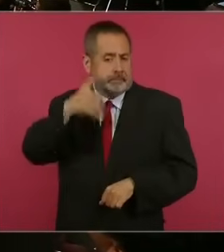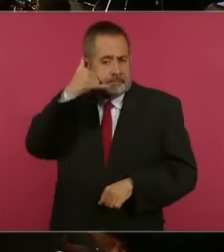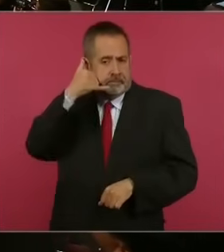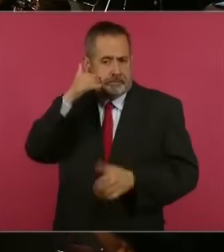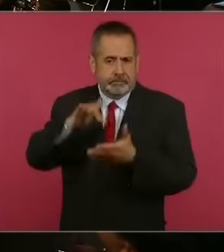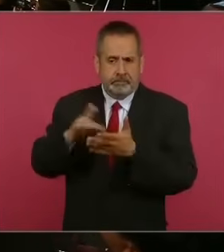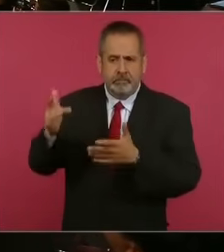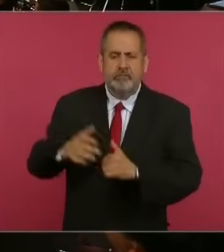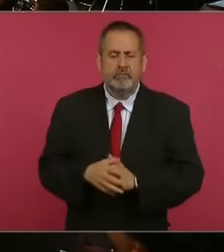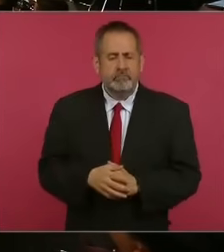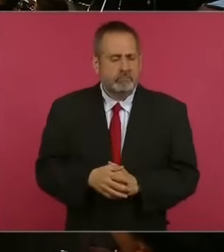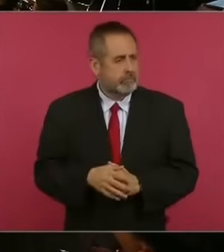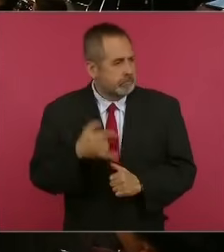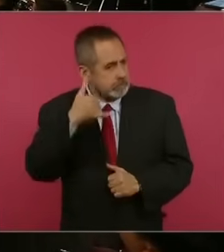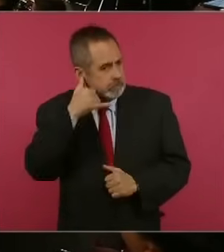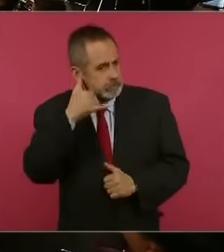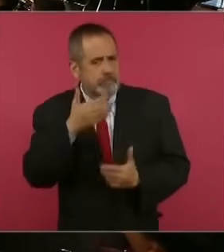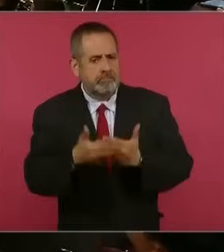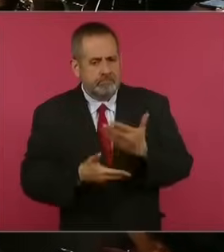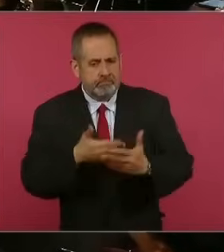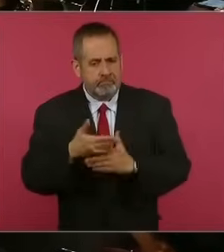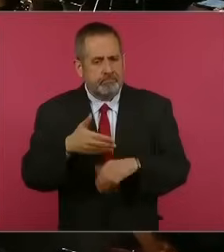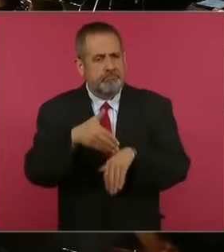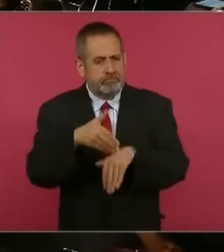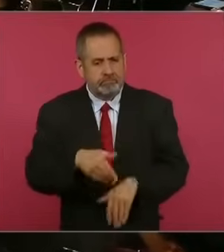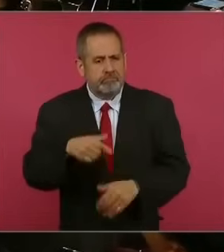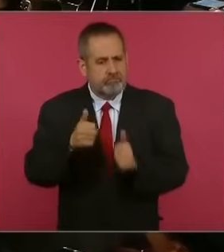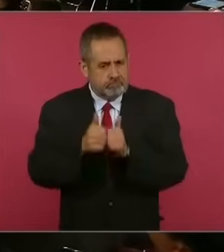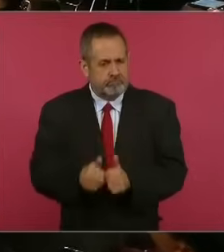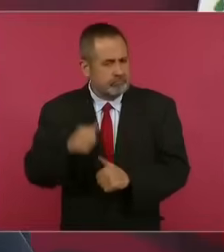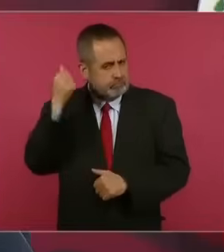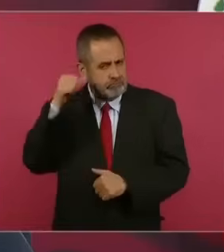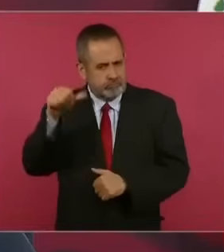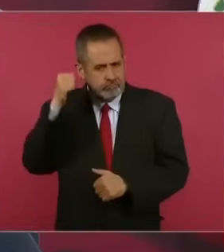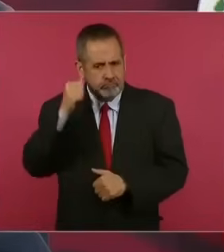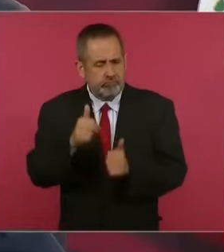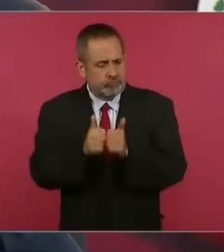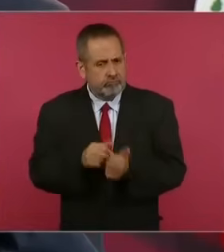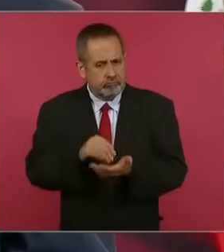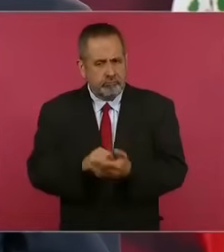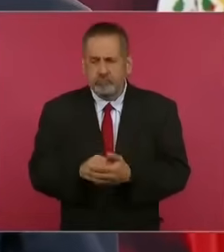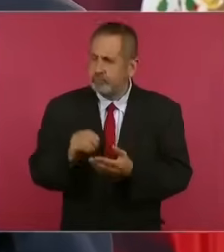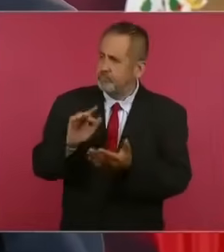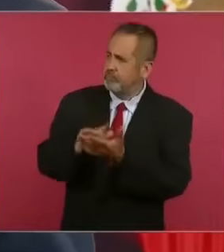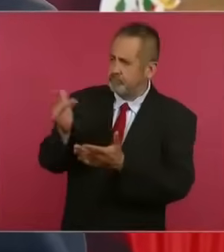Sí, señor, estamos a la orden aquí en Acapulco, señor presidente. Muchas gracias.